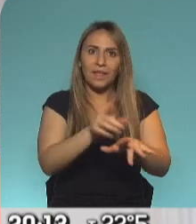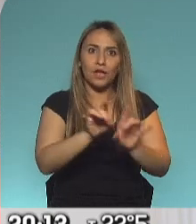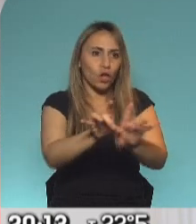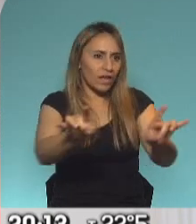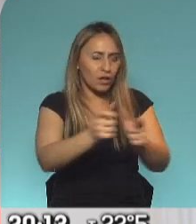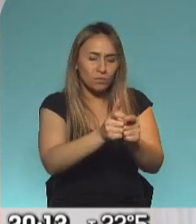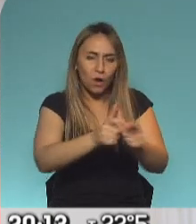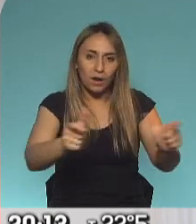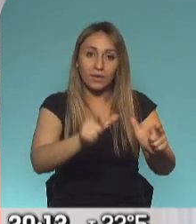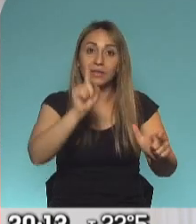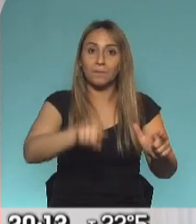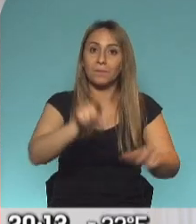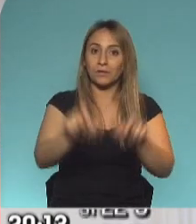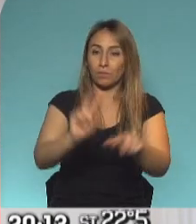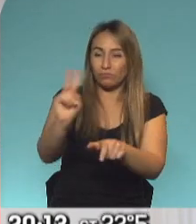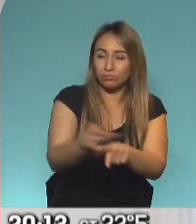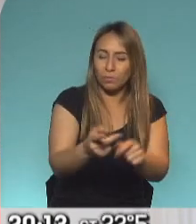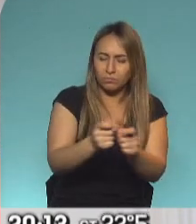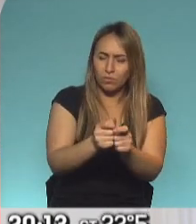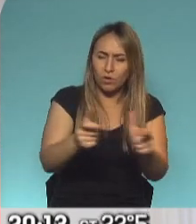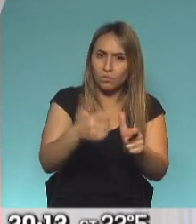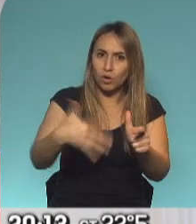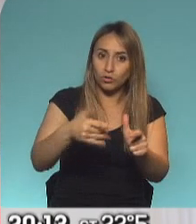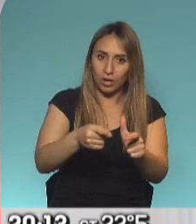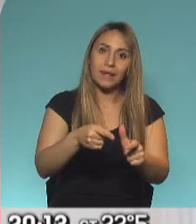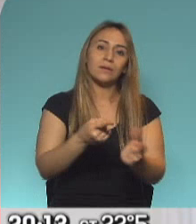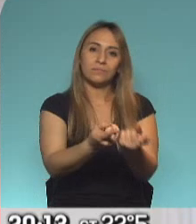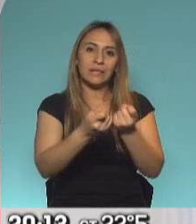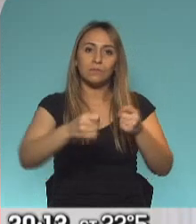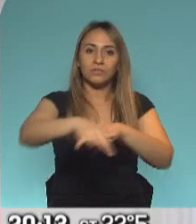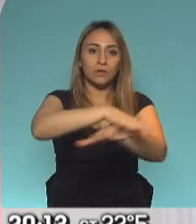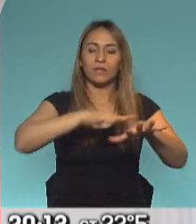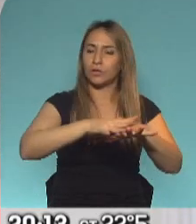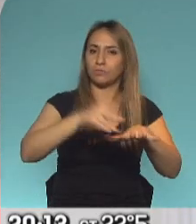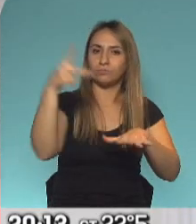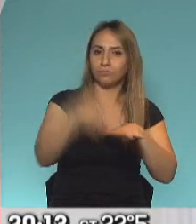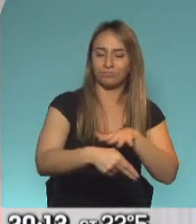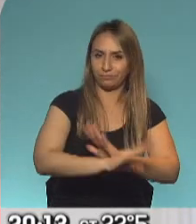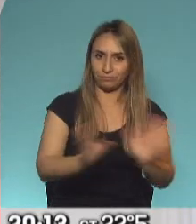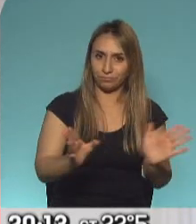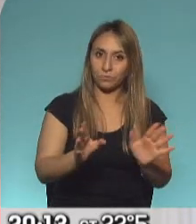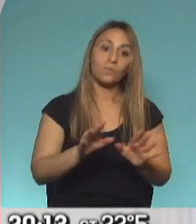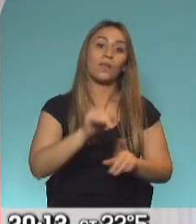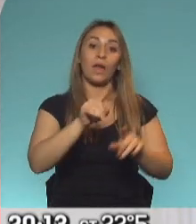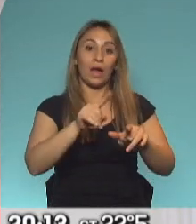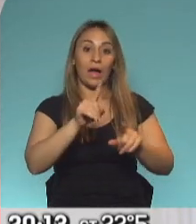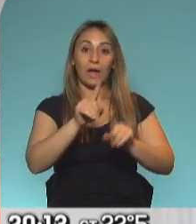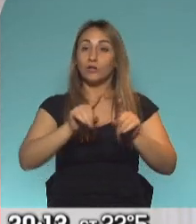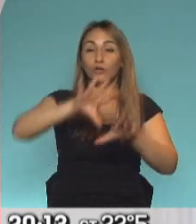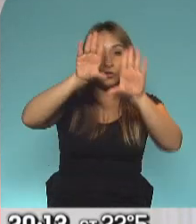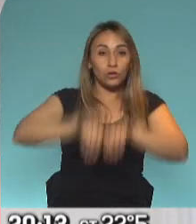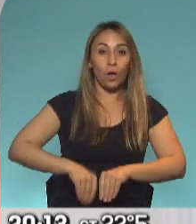y de la cantidad de muertos, allí necesitamos restringir la circulación. Hoy hay circulación comunitaria sostenida en todo el